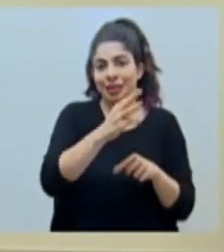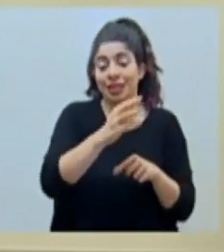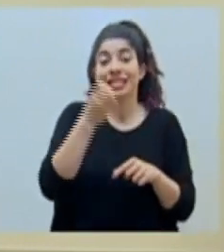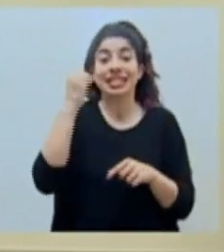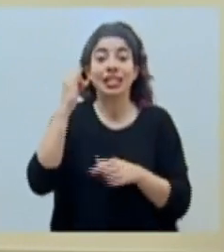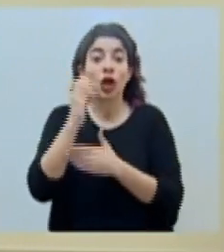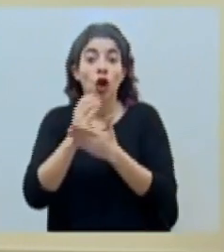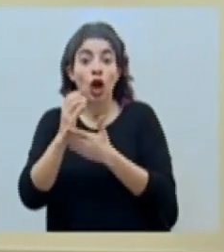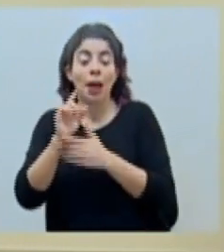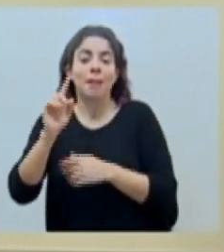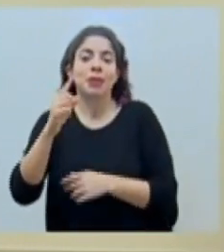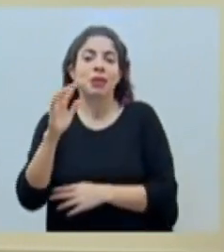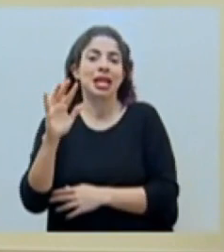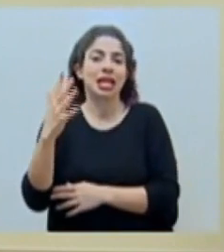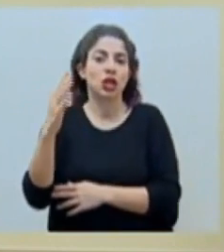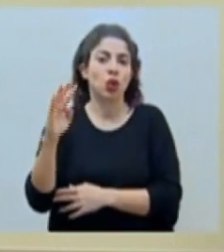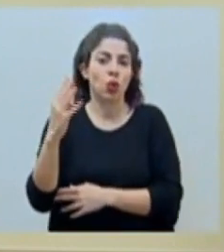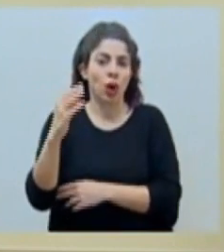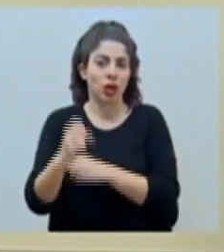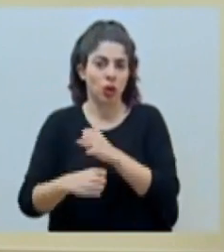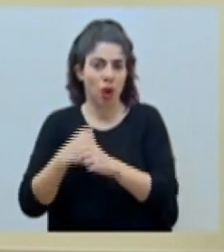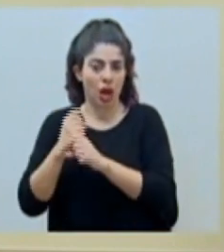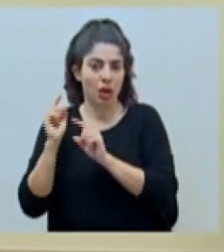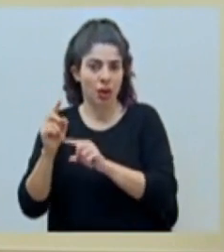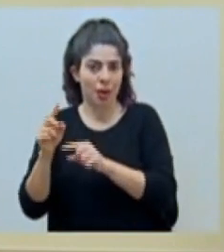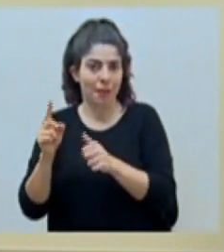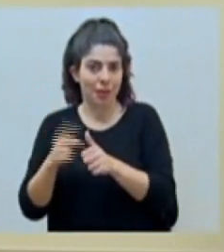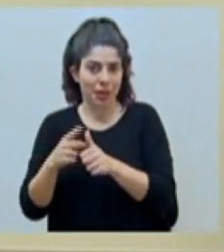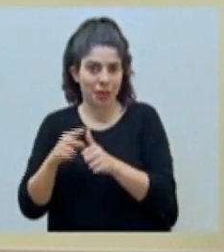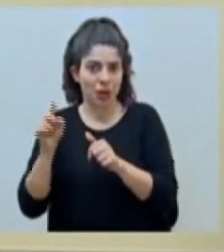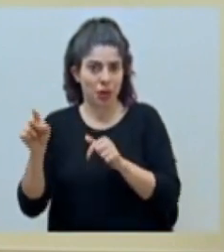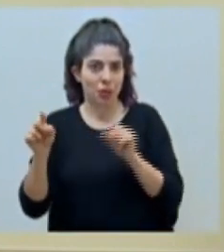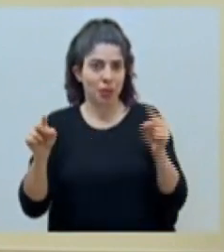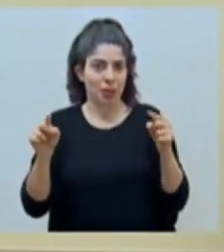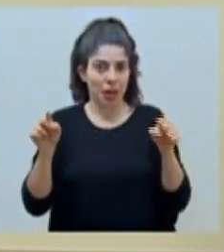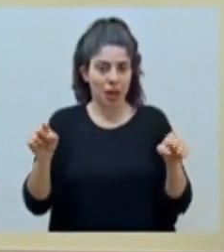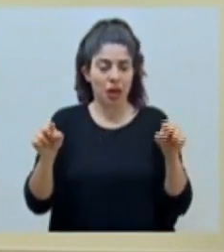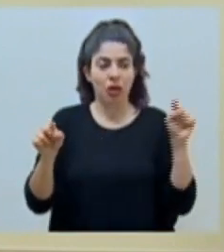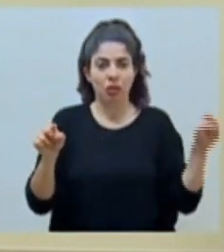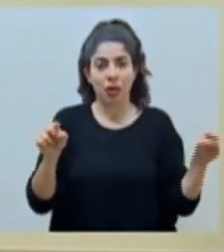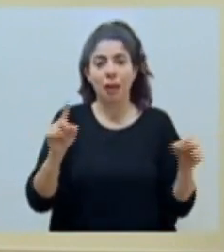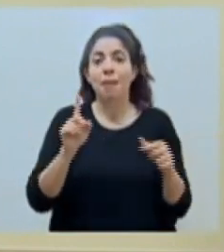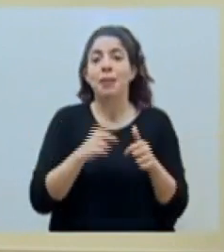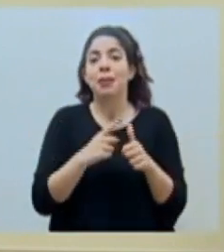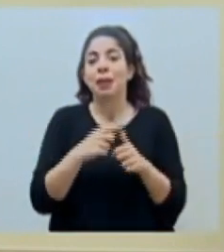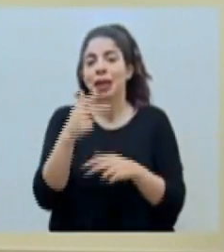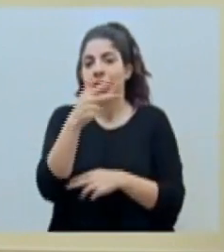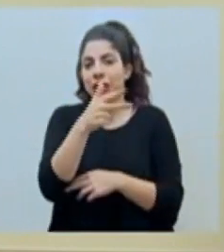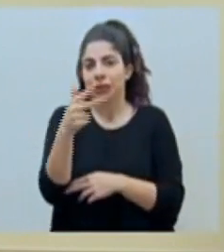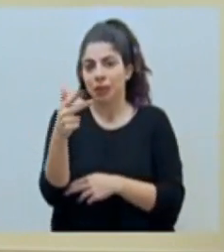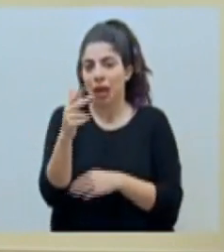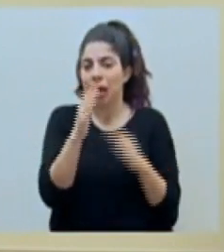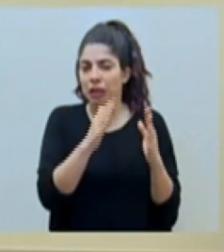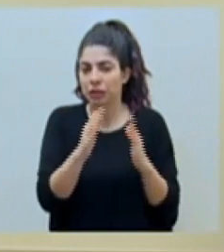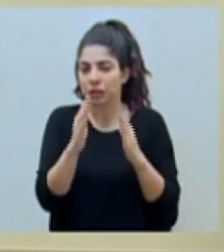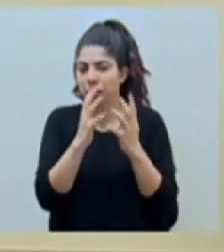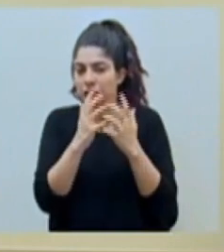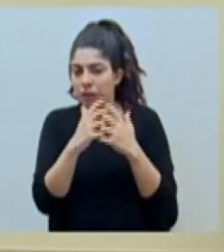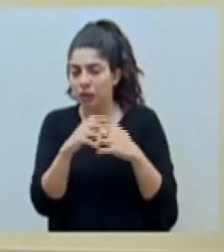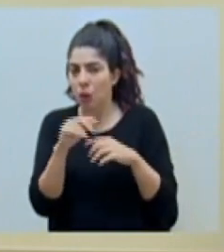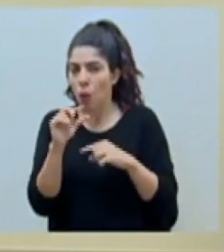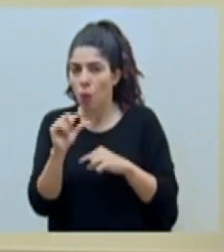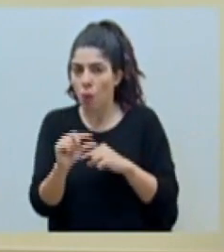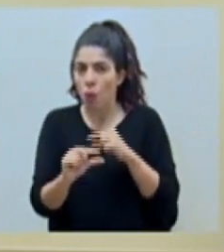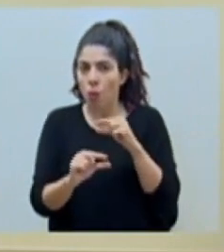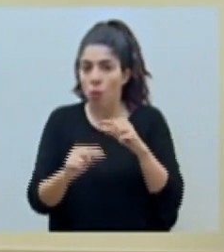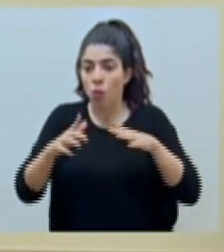hablando de 5º año, 4º año, y así transitoriamente durante las 3 primeras semanas ir haciendo esa organización para familiarizarnos también en